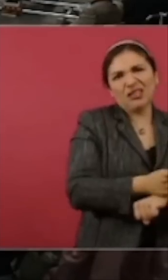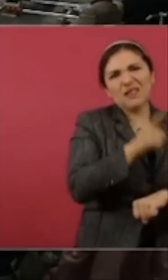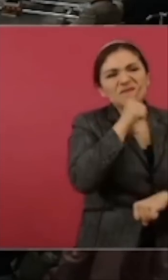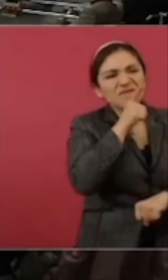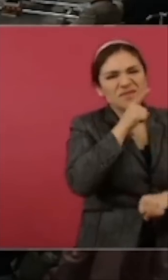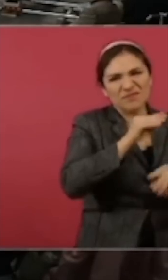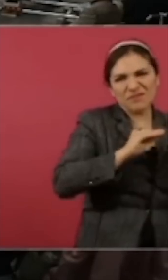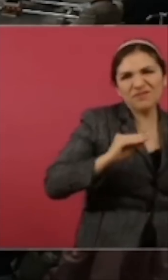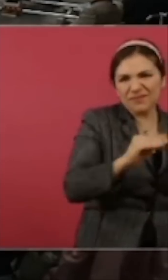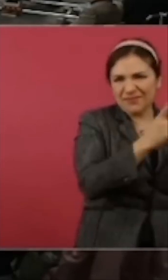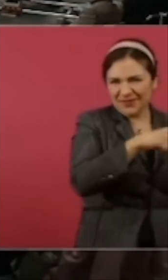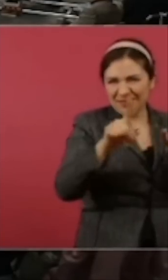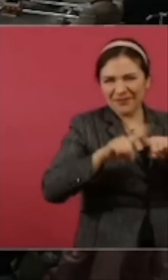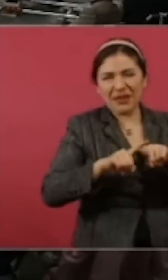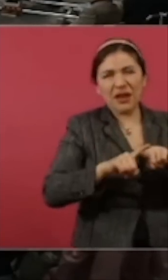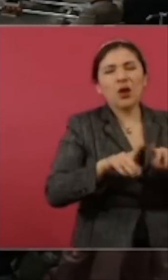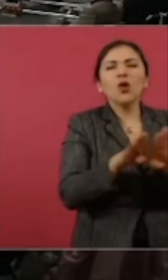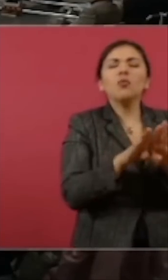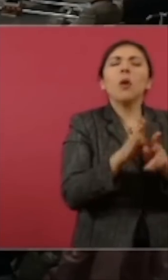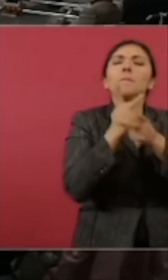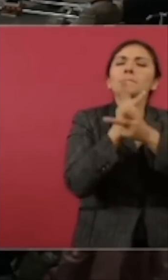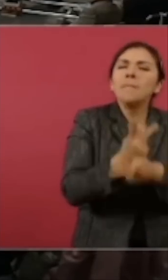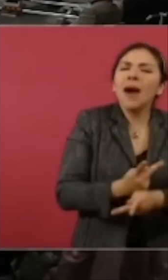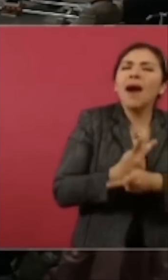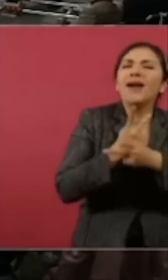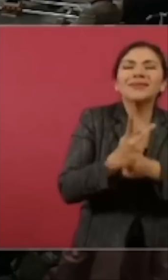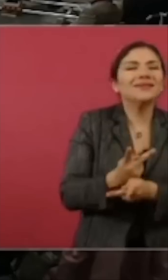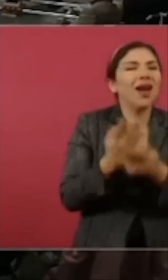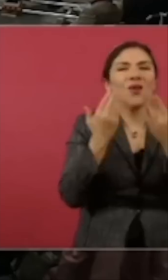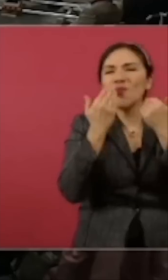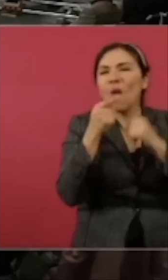muy poco tolerantes.